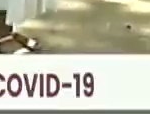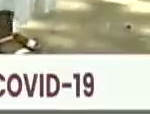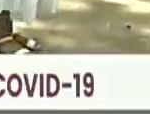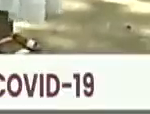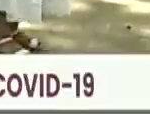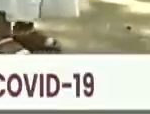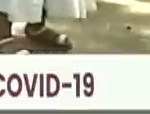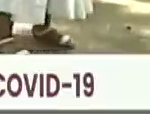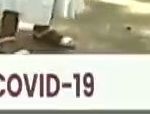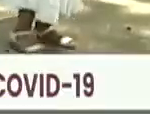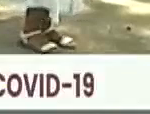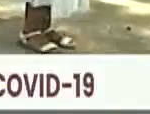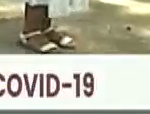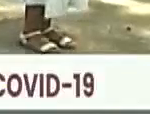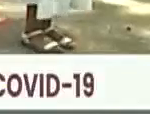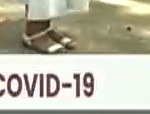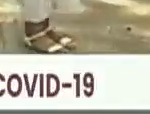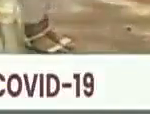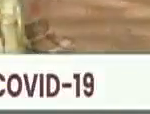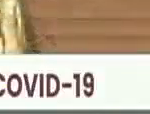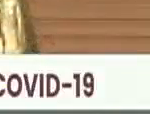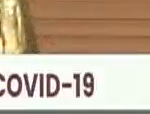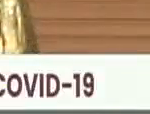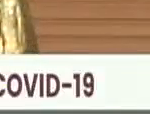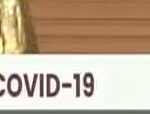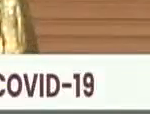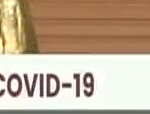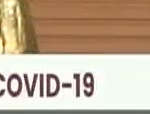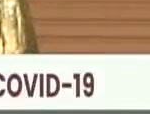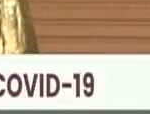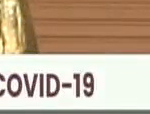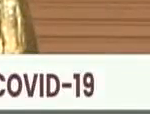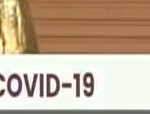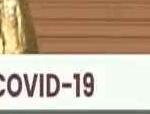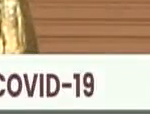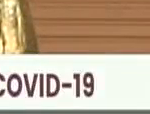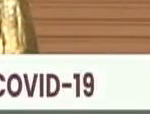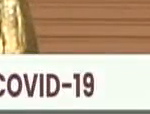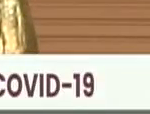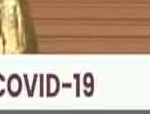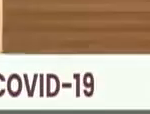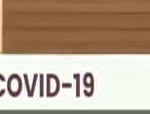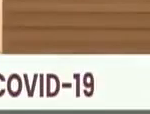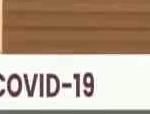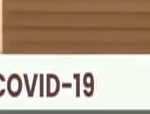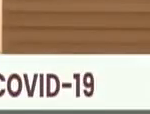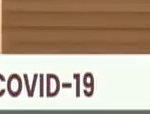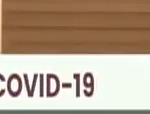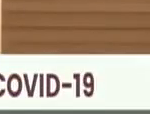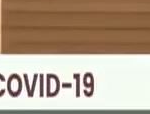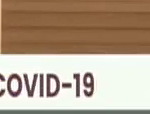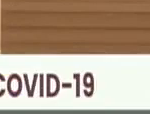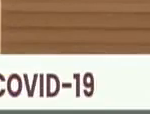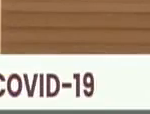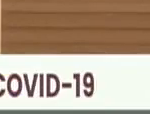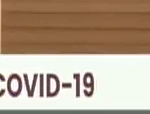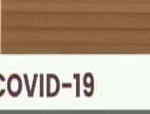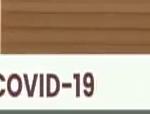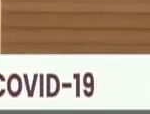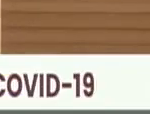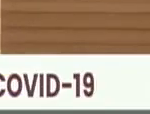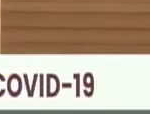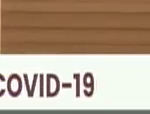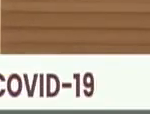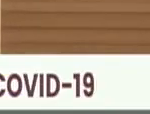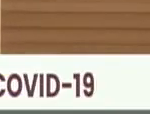Y de festividad en esta institución educativa acompañan a la doctora Delcy Rodríguez, vicepresidenta ejecutiva.